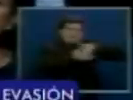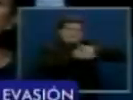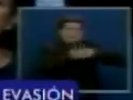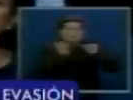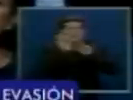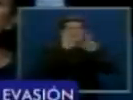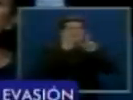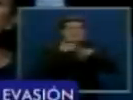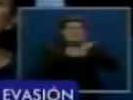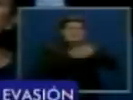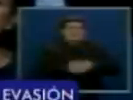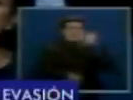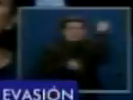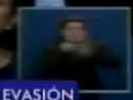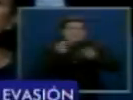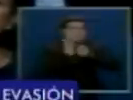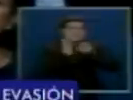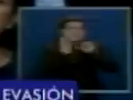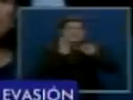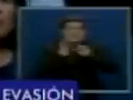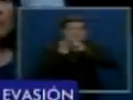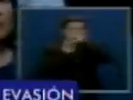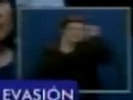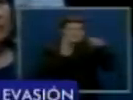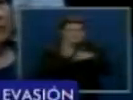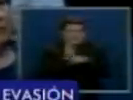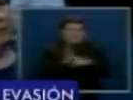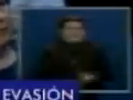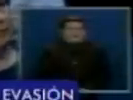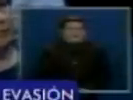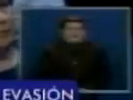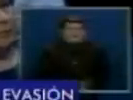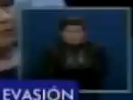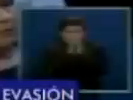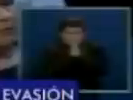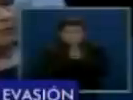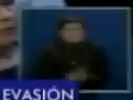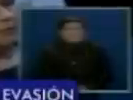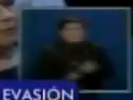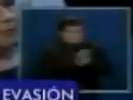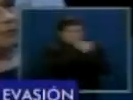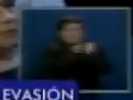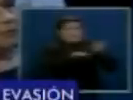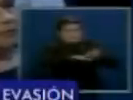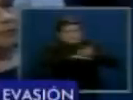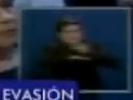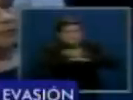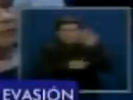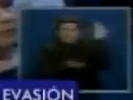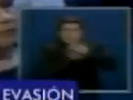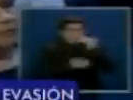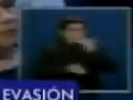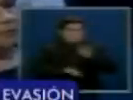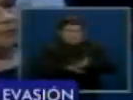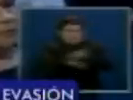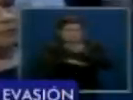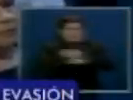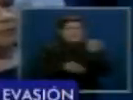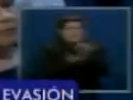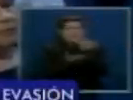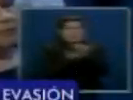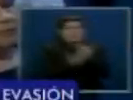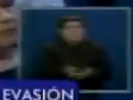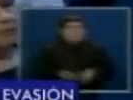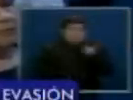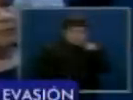mueren en la Sala Constitucional. Preferimos una reforma integral pero paulatina que no frene el crecimiento de la economía y que resulte justa